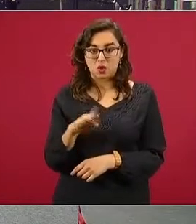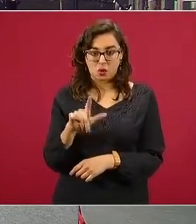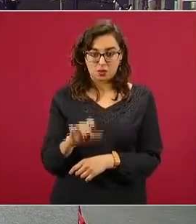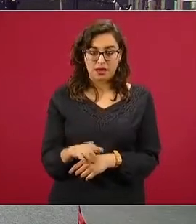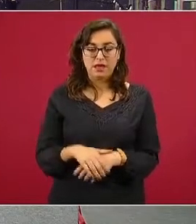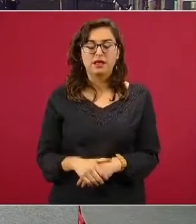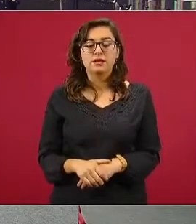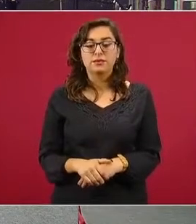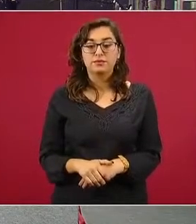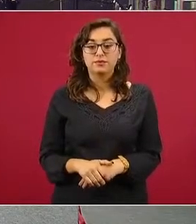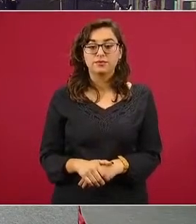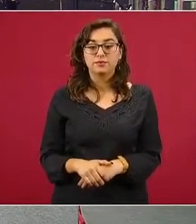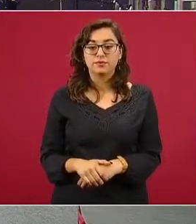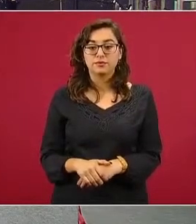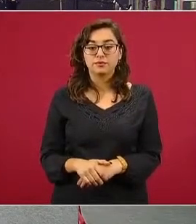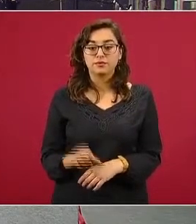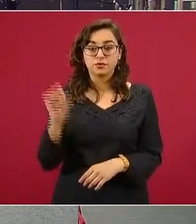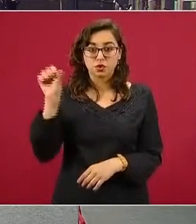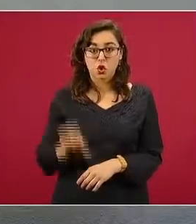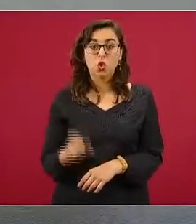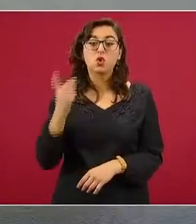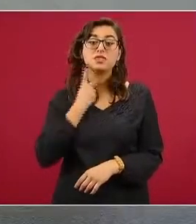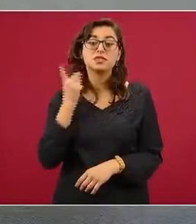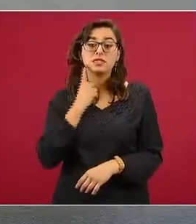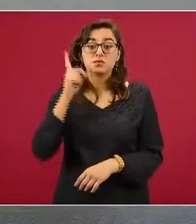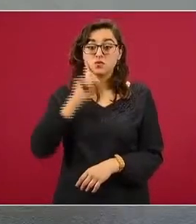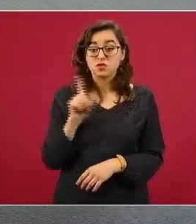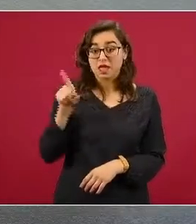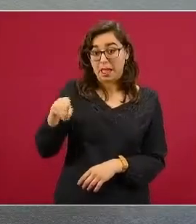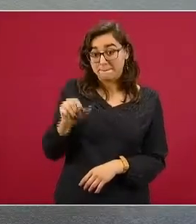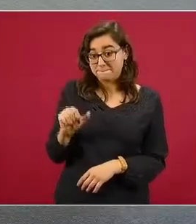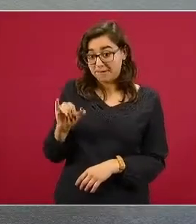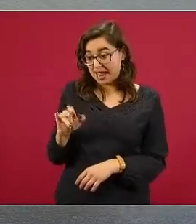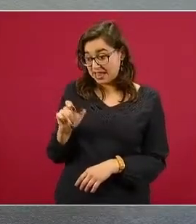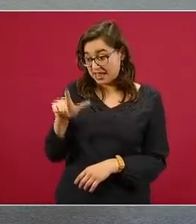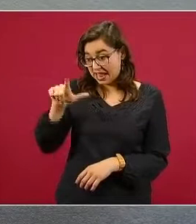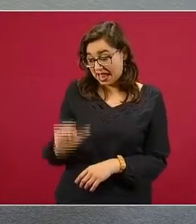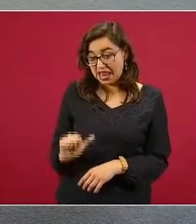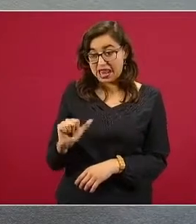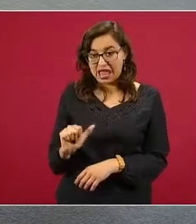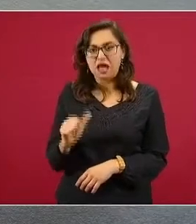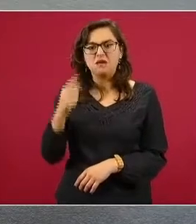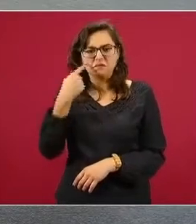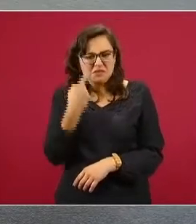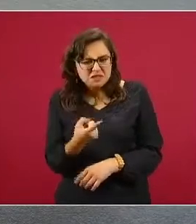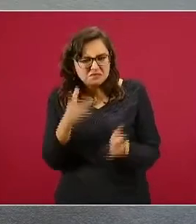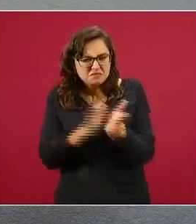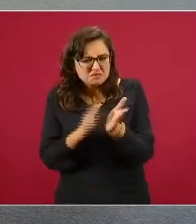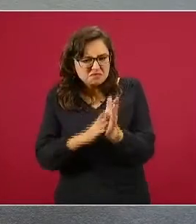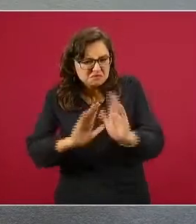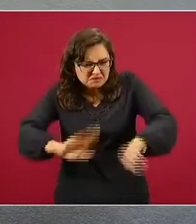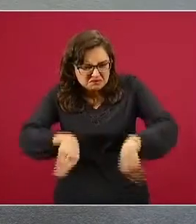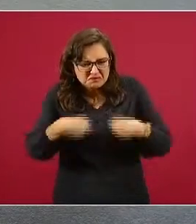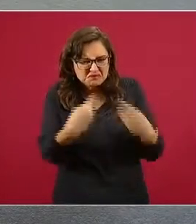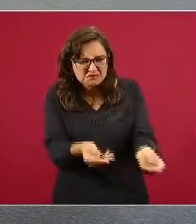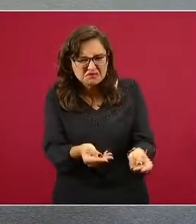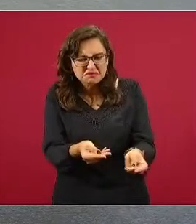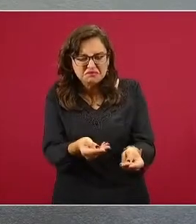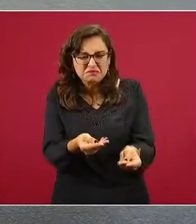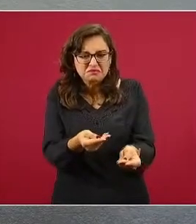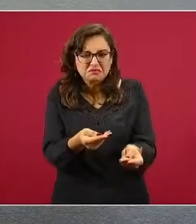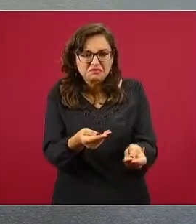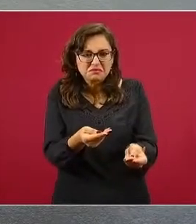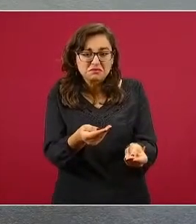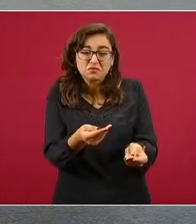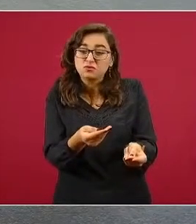la diputada Mayela Gómez de Movimiento Ciudadano. Vi que le entregó este documento y también ella